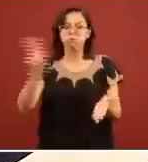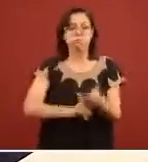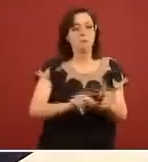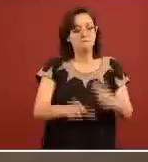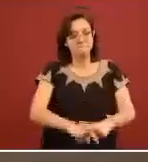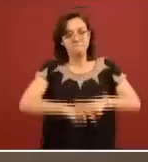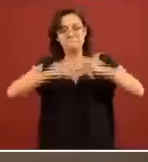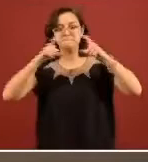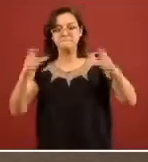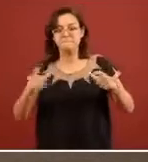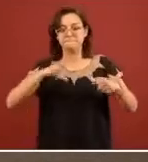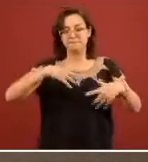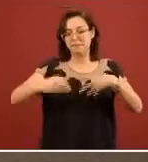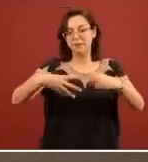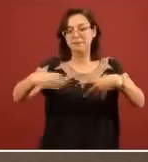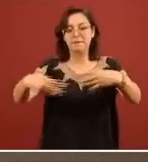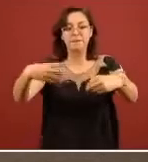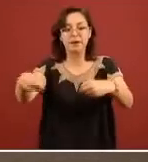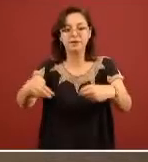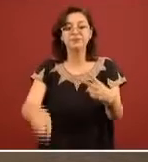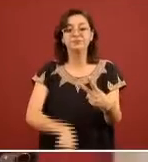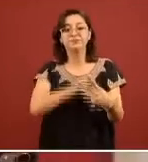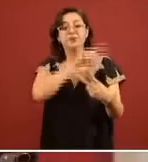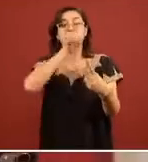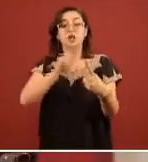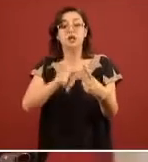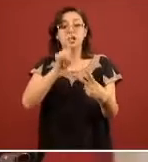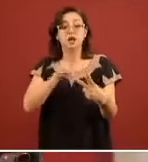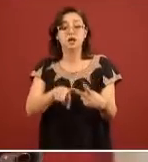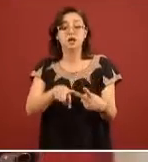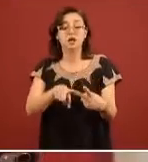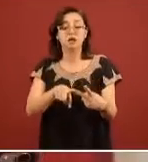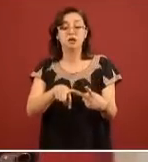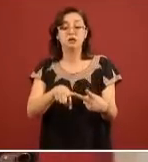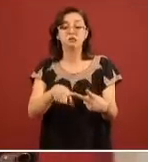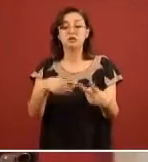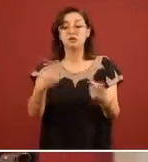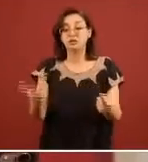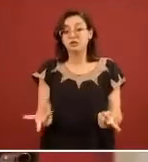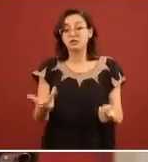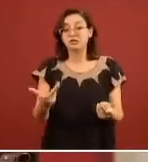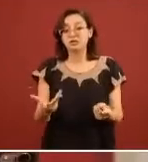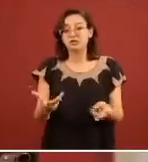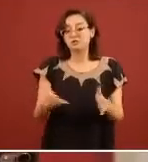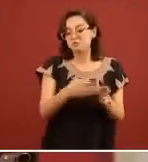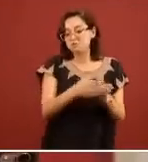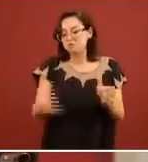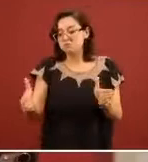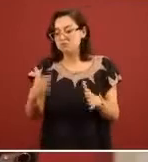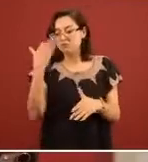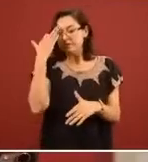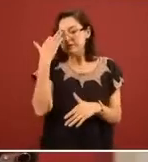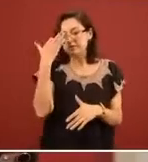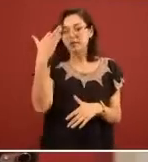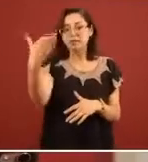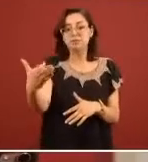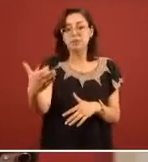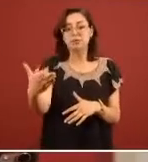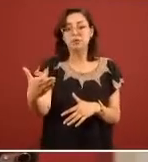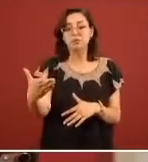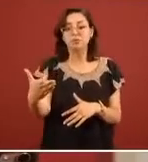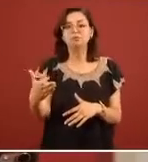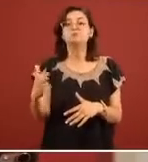de casos, y lo segundo, cuando identificamos que la duración estimada de las intervenciones